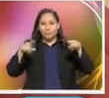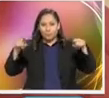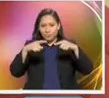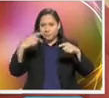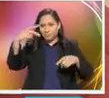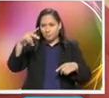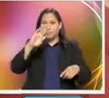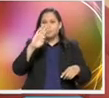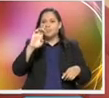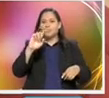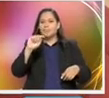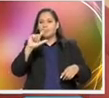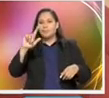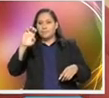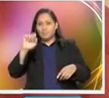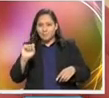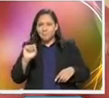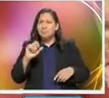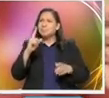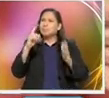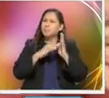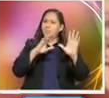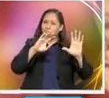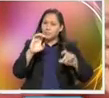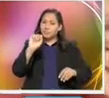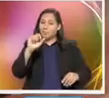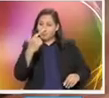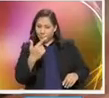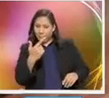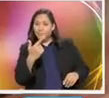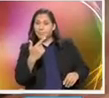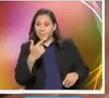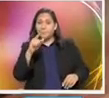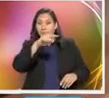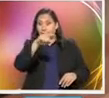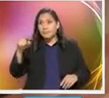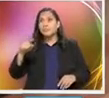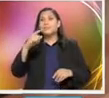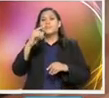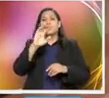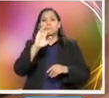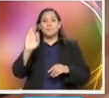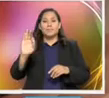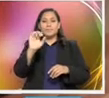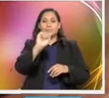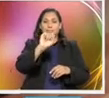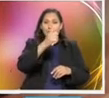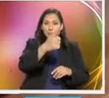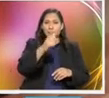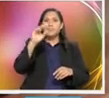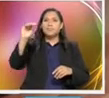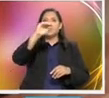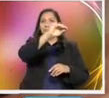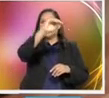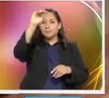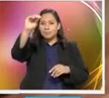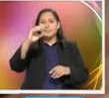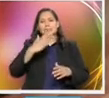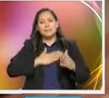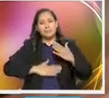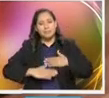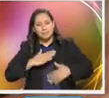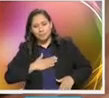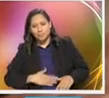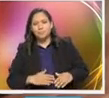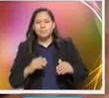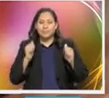Beatles, que venían, estamos hablando de 1967, sí. Ellos en el 66 venían de terminar una gira pues exhaustiva con